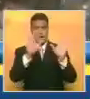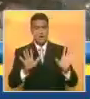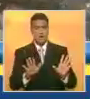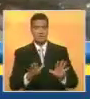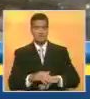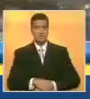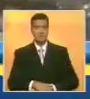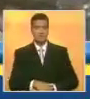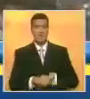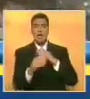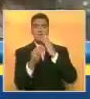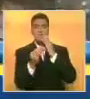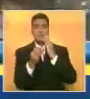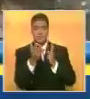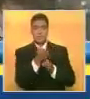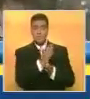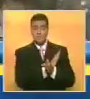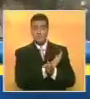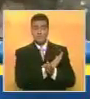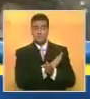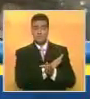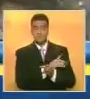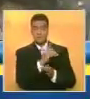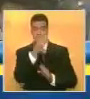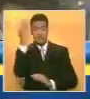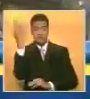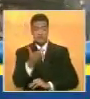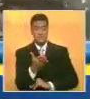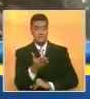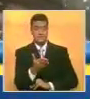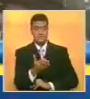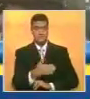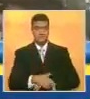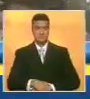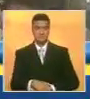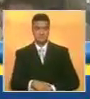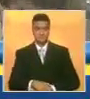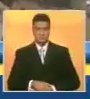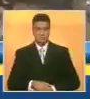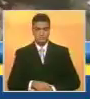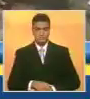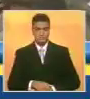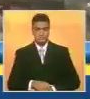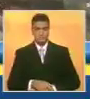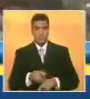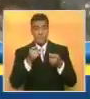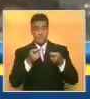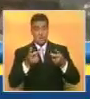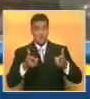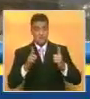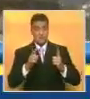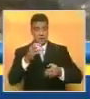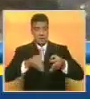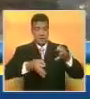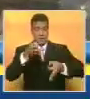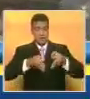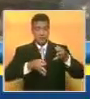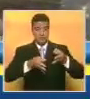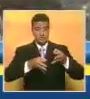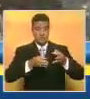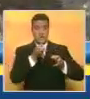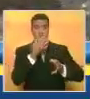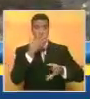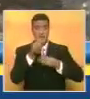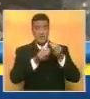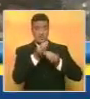expropiaciones hablan de que después que haya una sentencia firme con pago oportuno y justo de la bienhechuría es cuando se